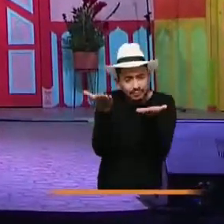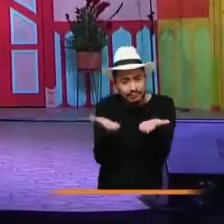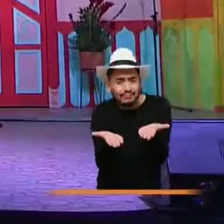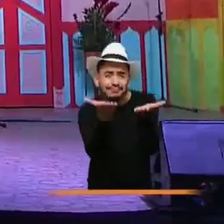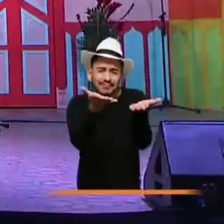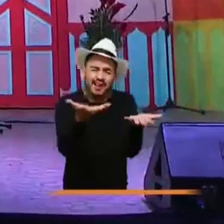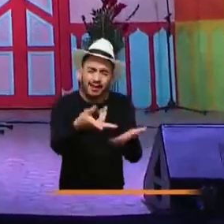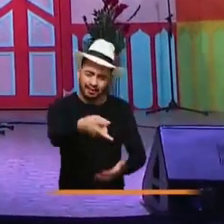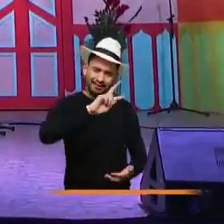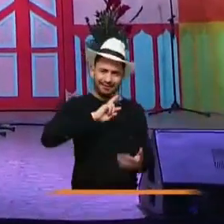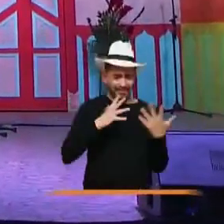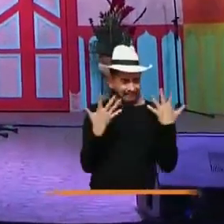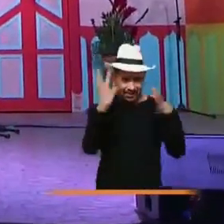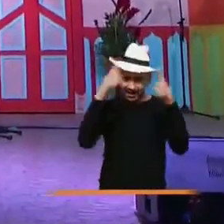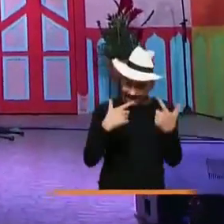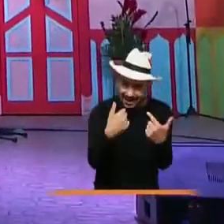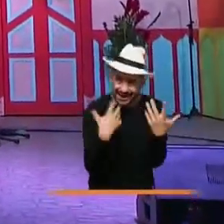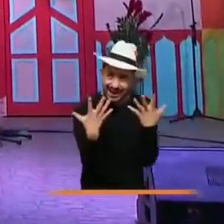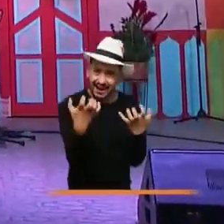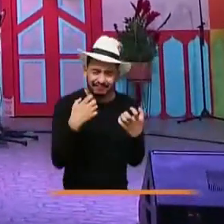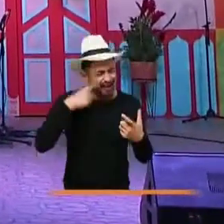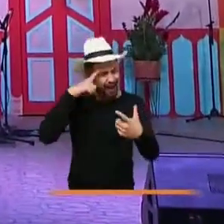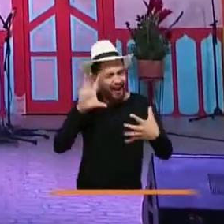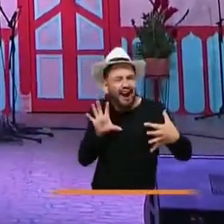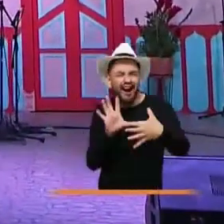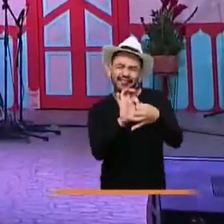allá en el fuerte lo sutil